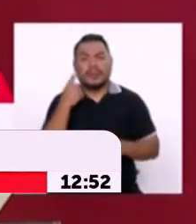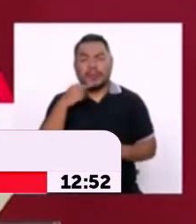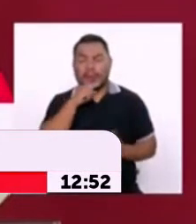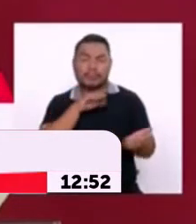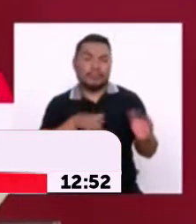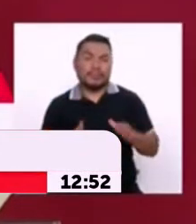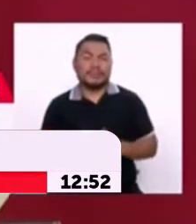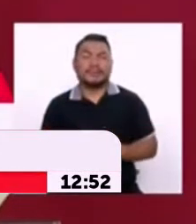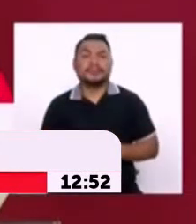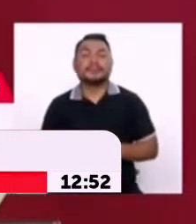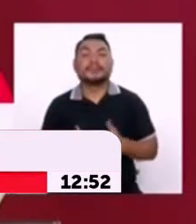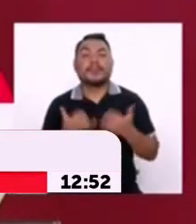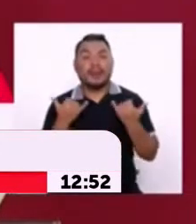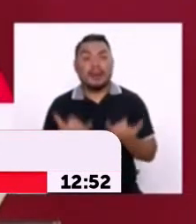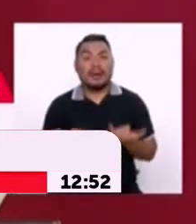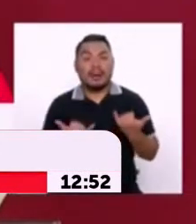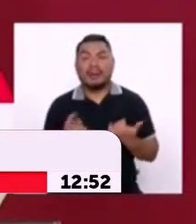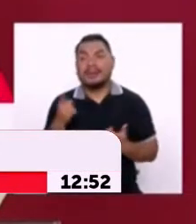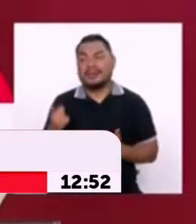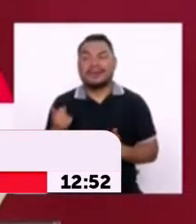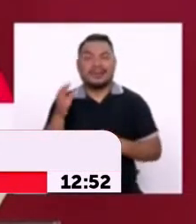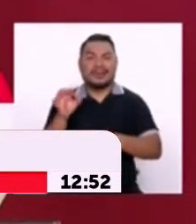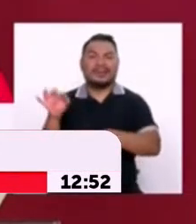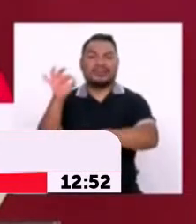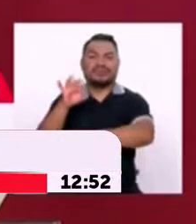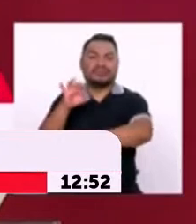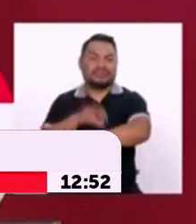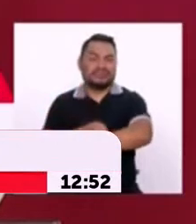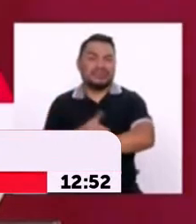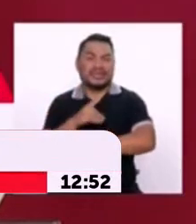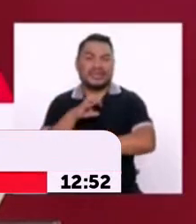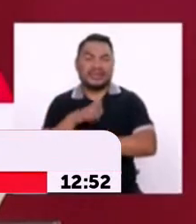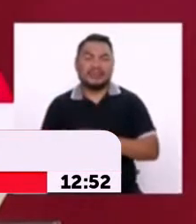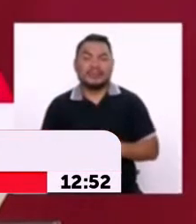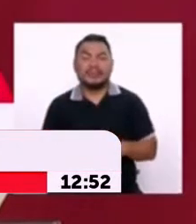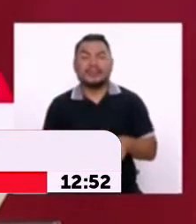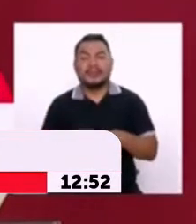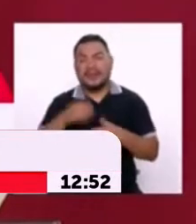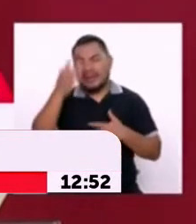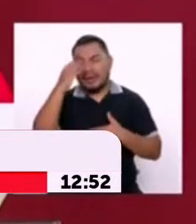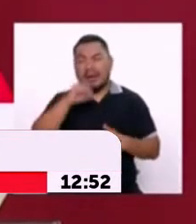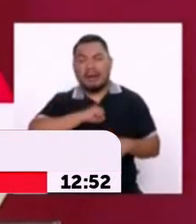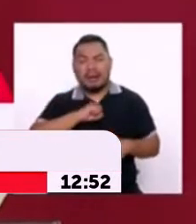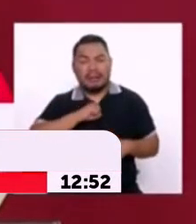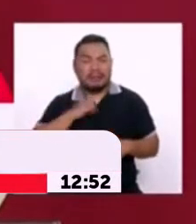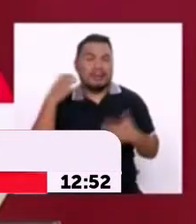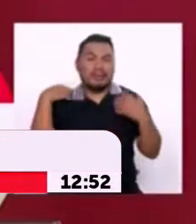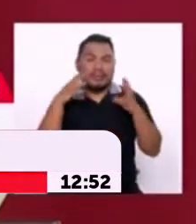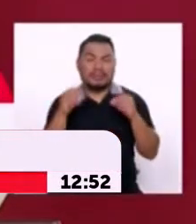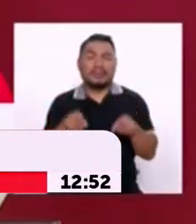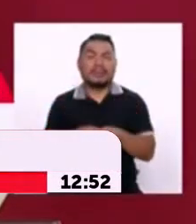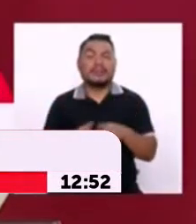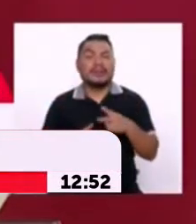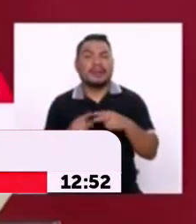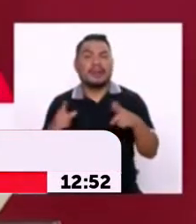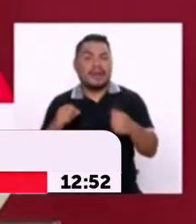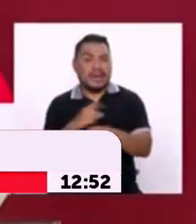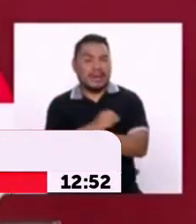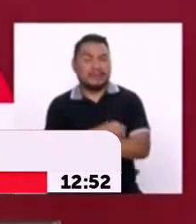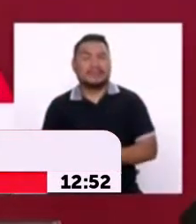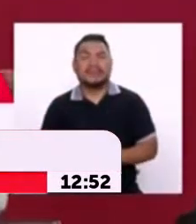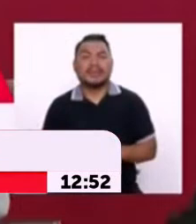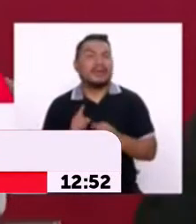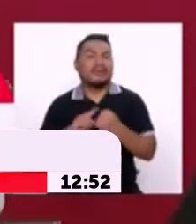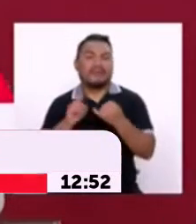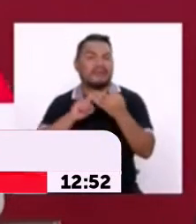hermanas y hermanos, sino ahora el dengue, la tuberculosis, el cáncer y